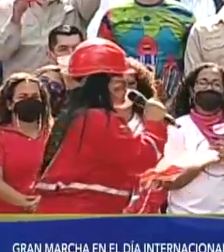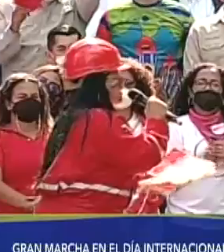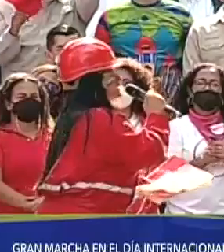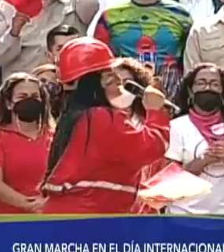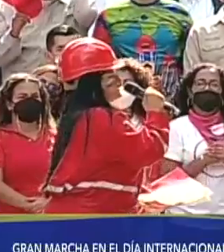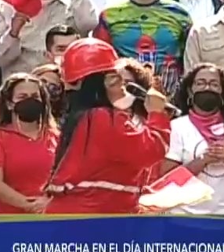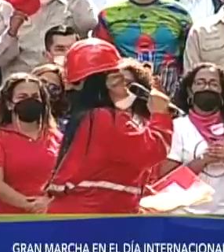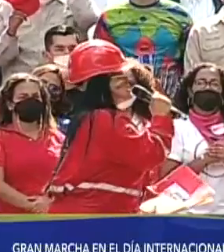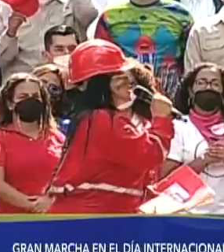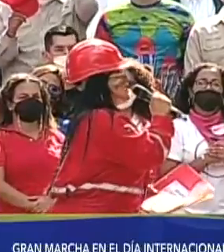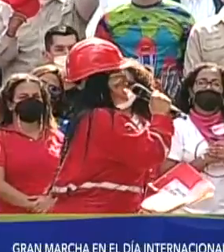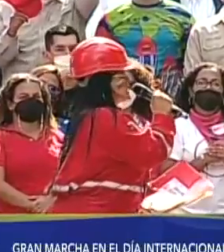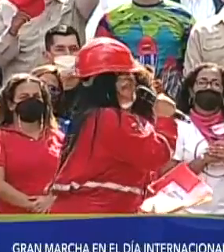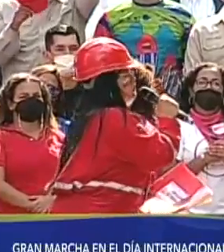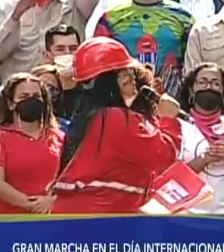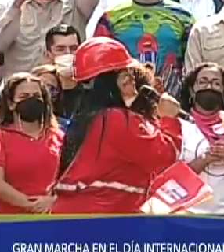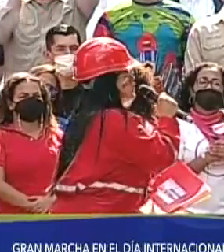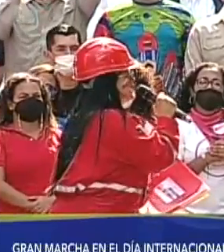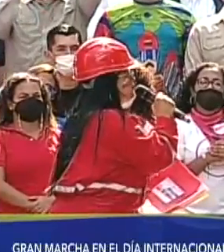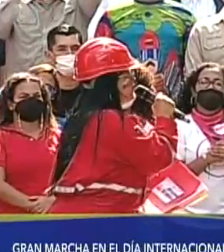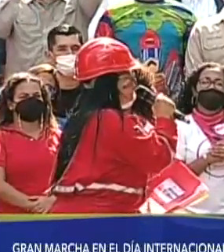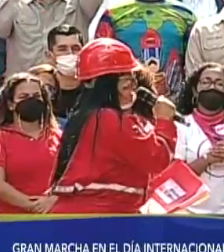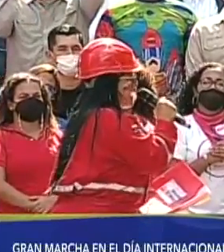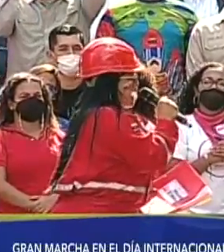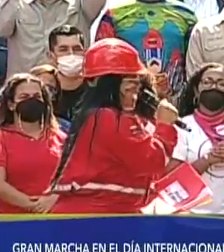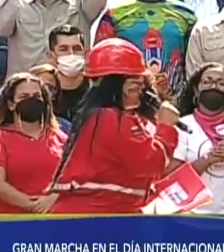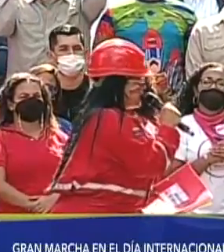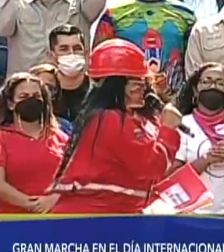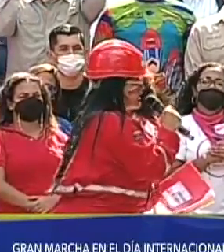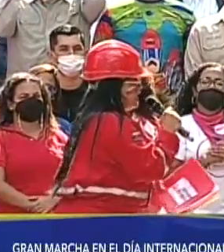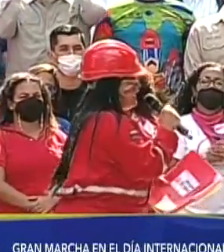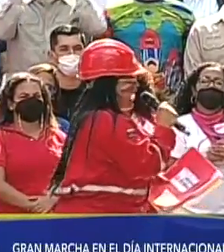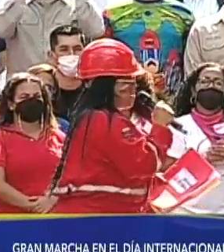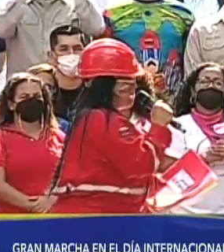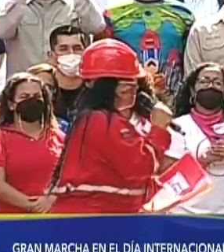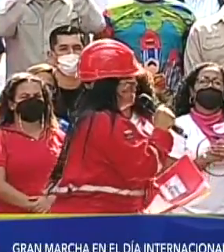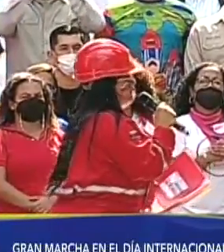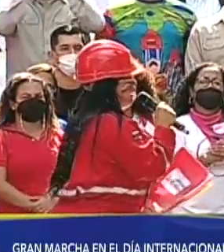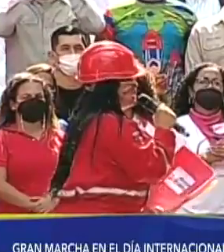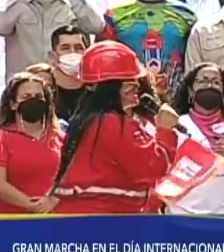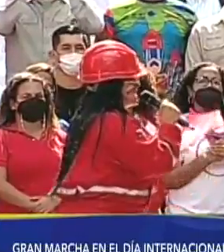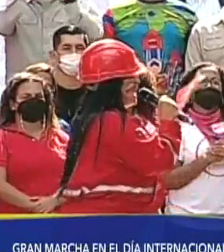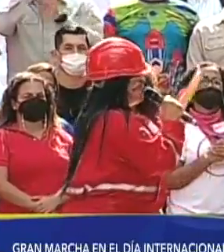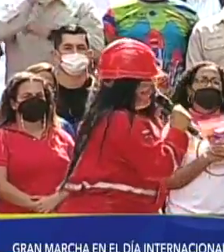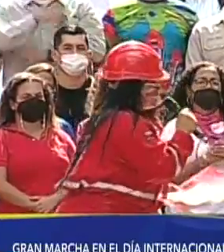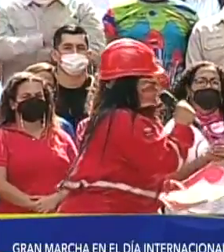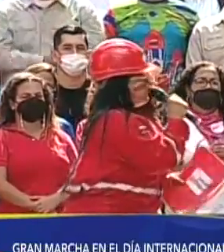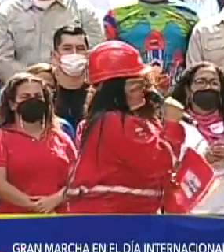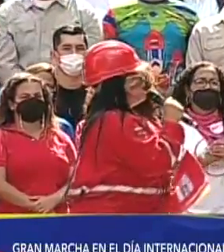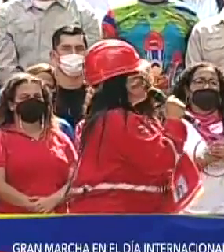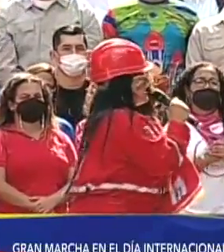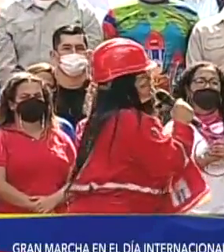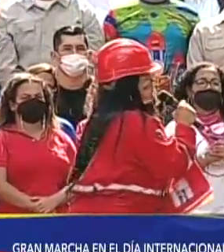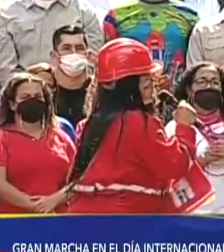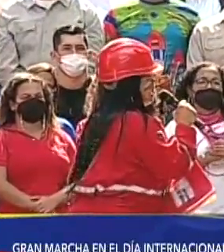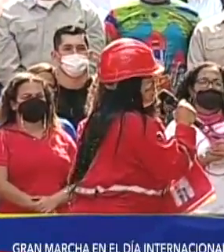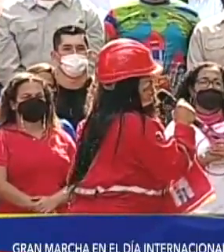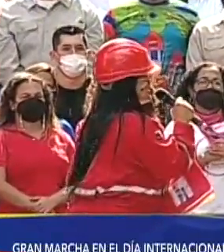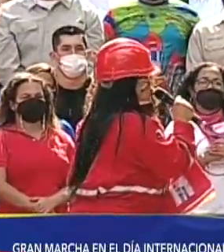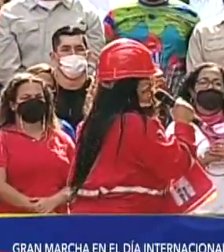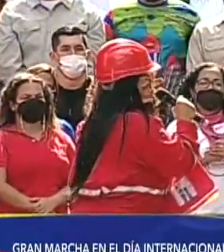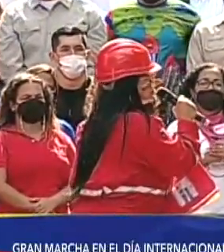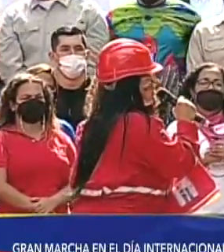seguir avanzando en esa transición a ese nuevo socialismo, es que a partir de hoy ese capítulo de la